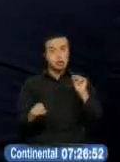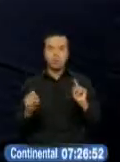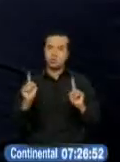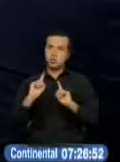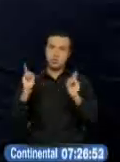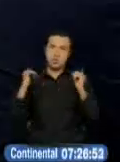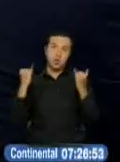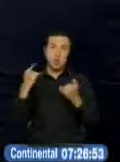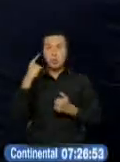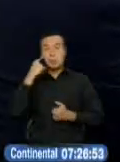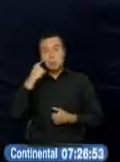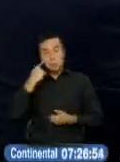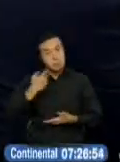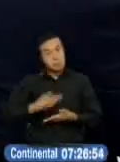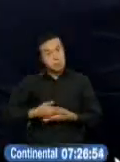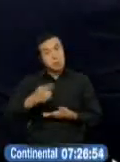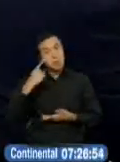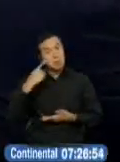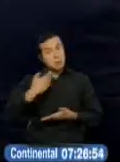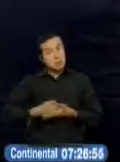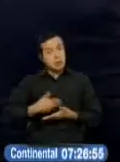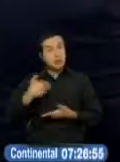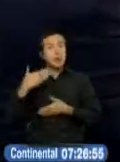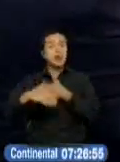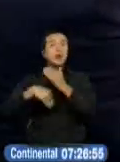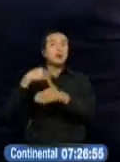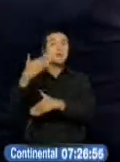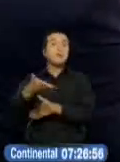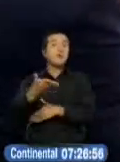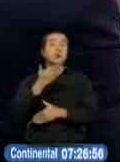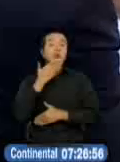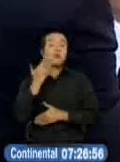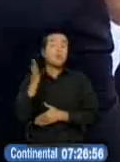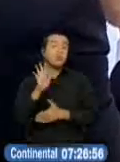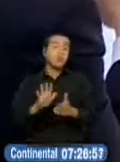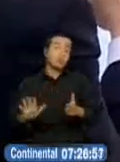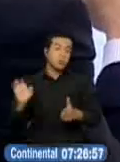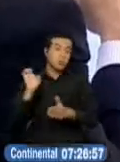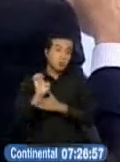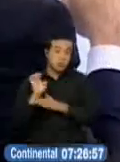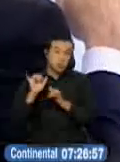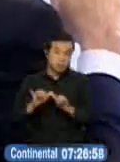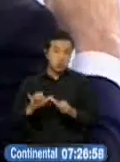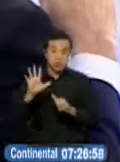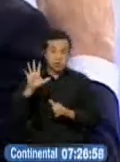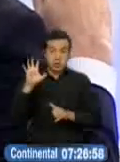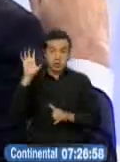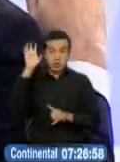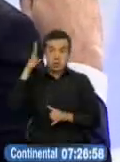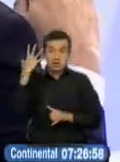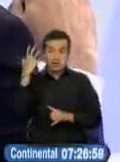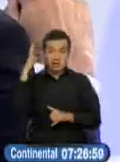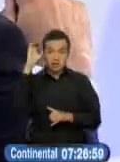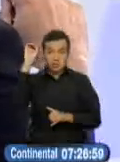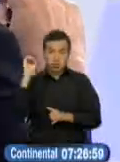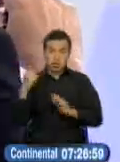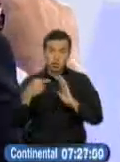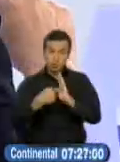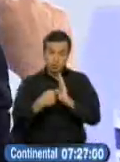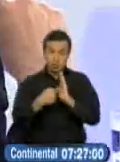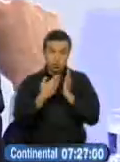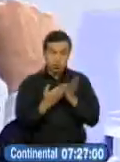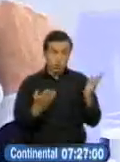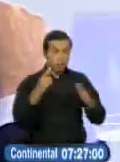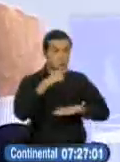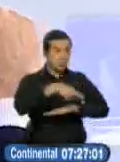ahora está por verse, tendríamos que ver qué es lo que pasa con las políticas ecuatorianas. Si es que mantienes un 15% de aranceles sobre las